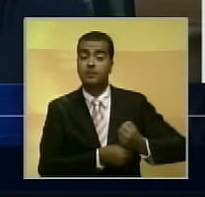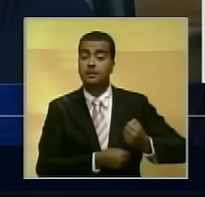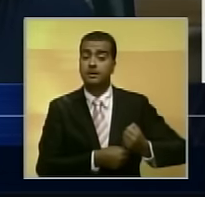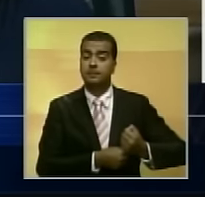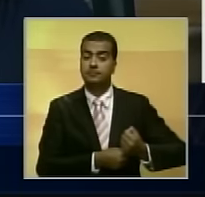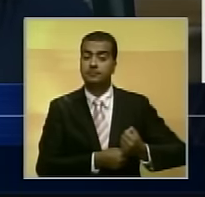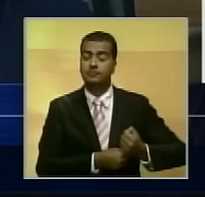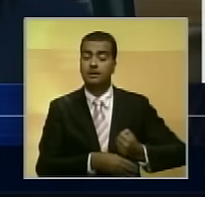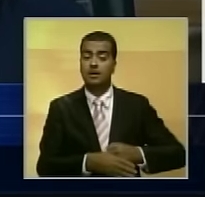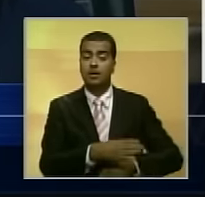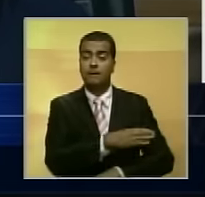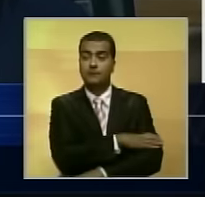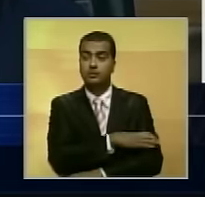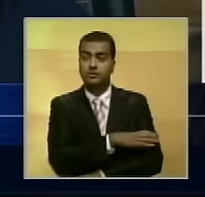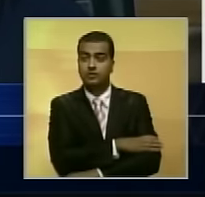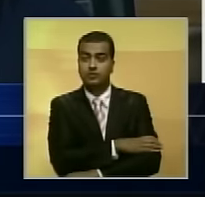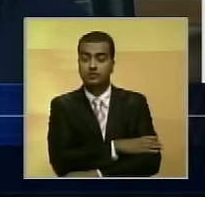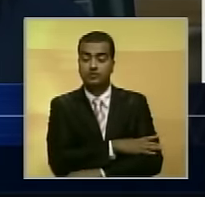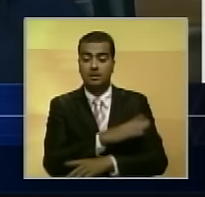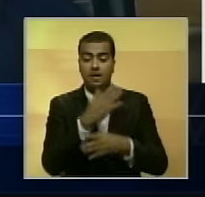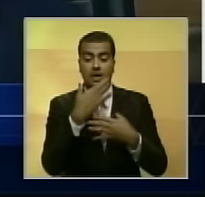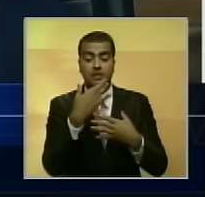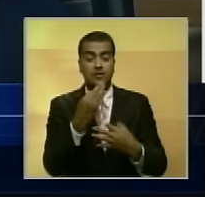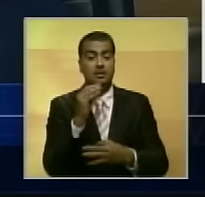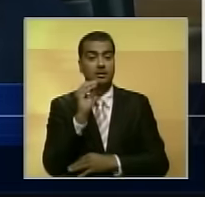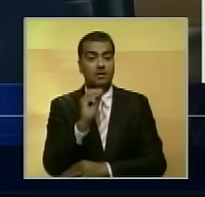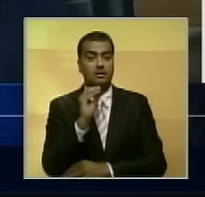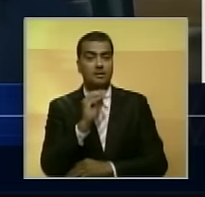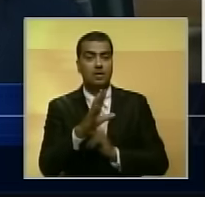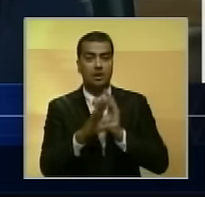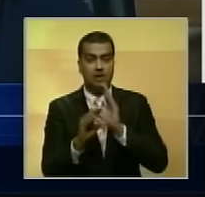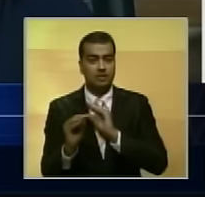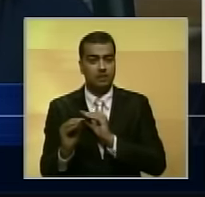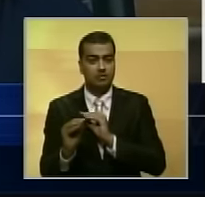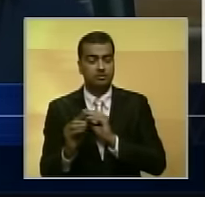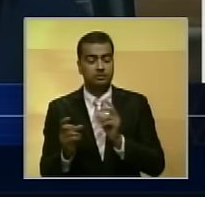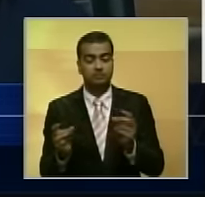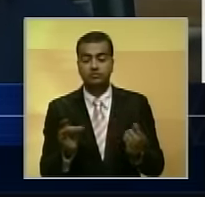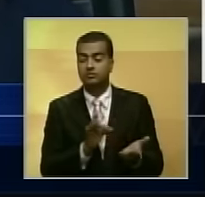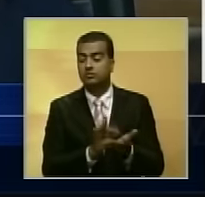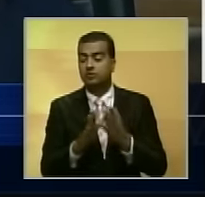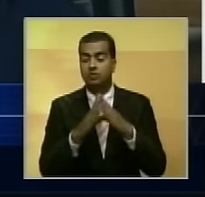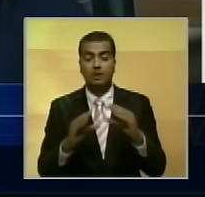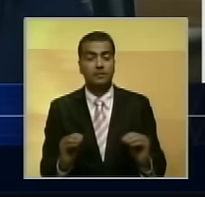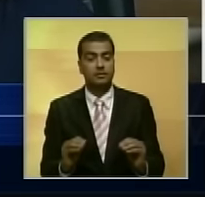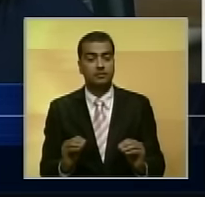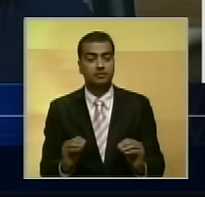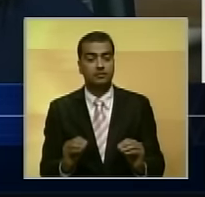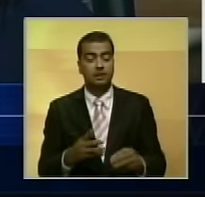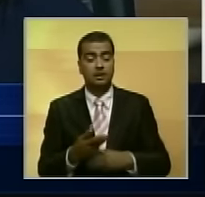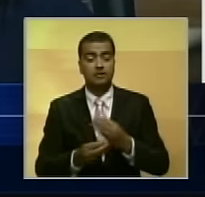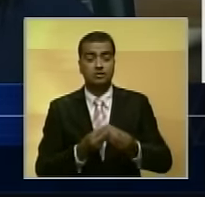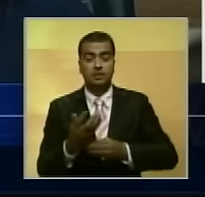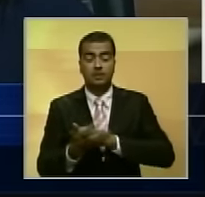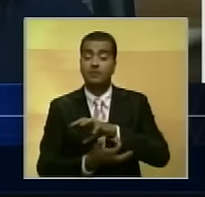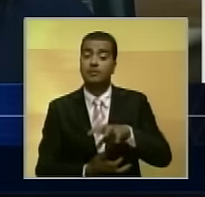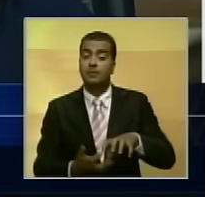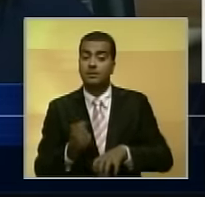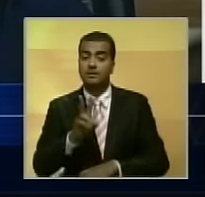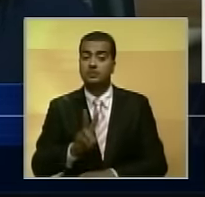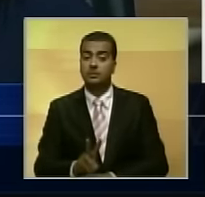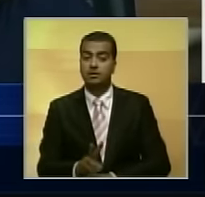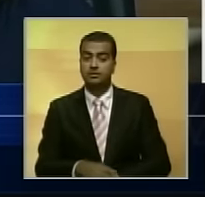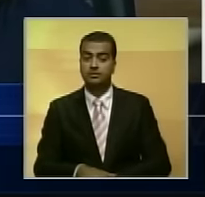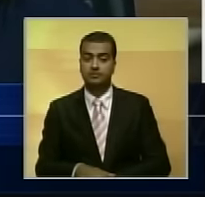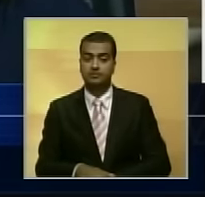que el sector opositor atienda este llamado al diálogo y renuncie definitivamente a las acciones violentas en